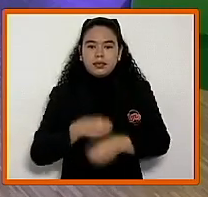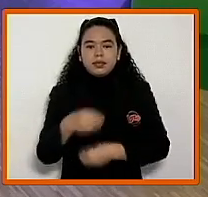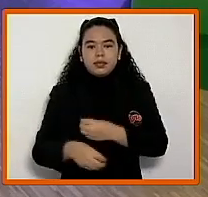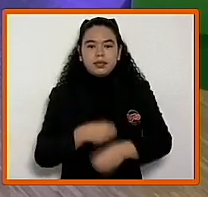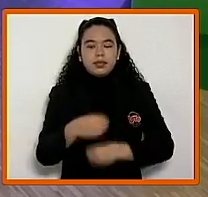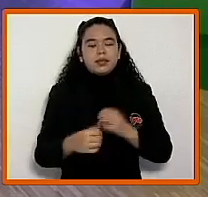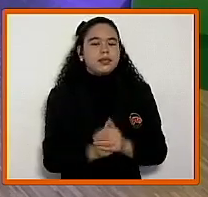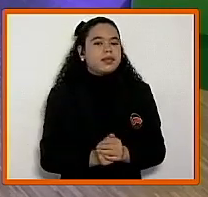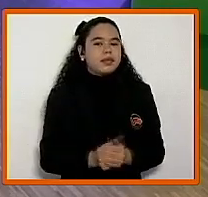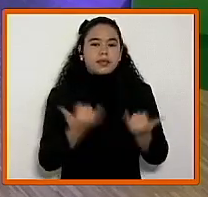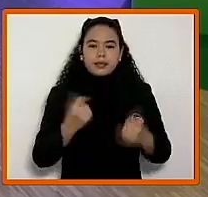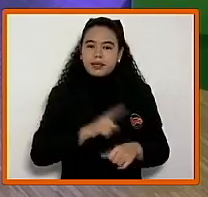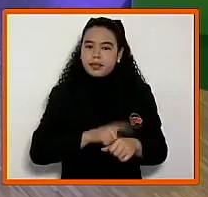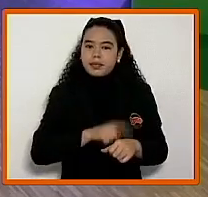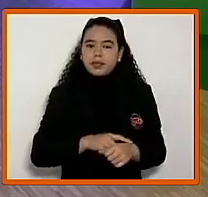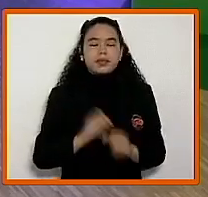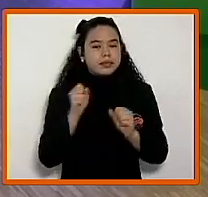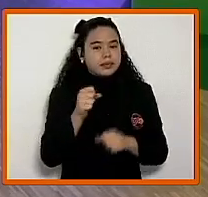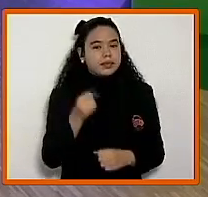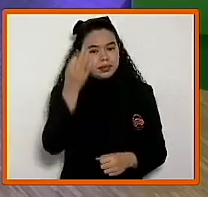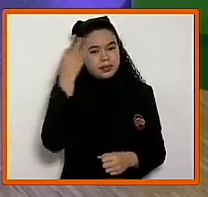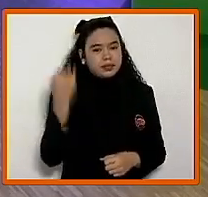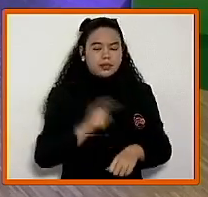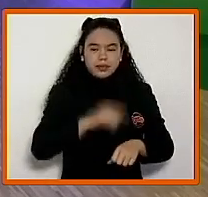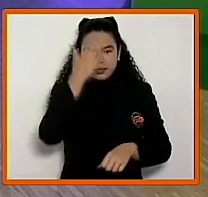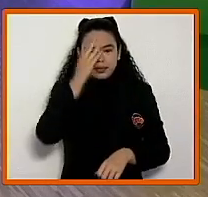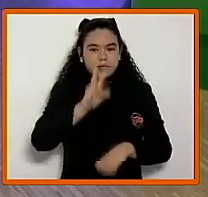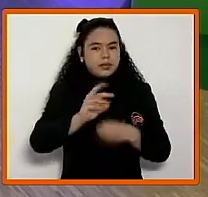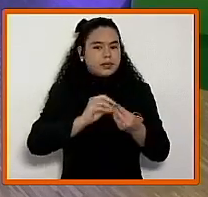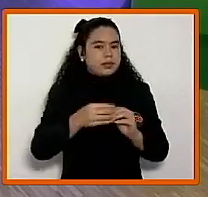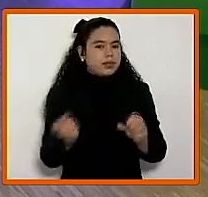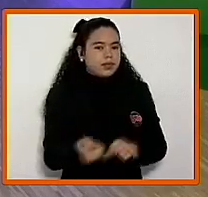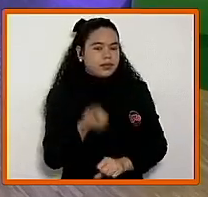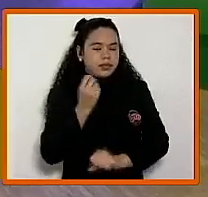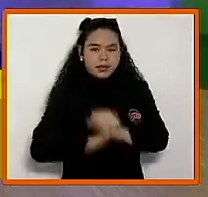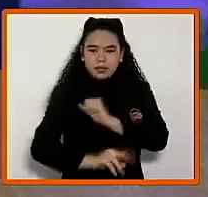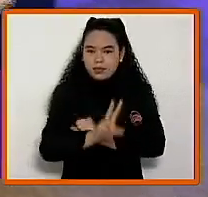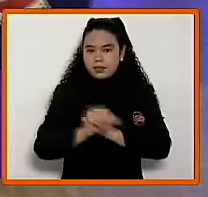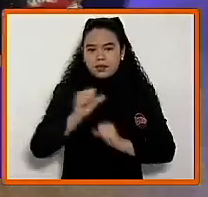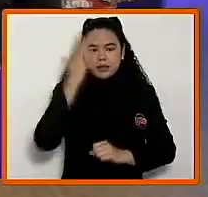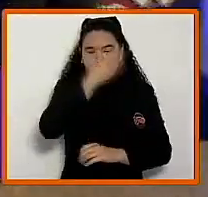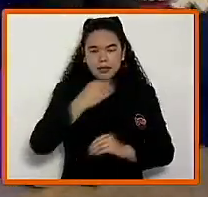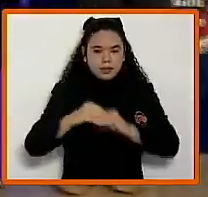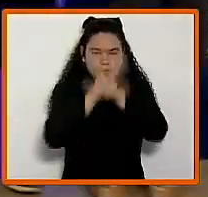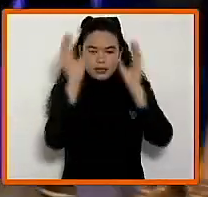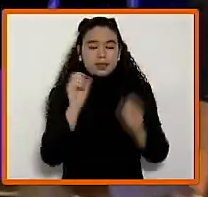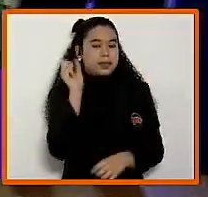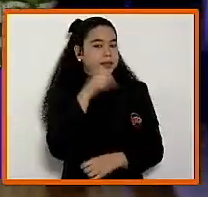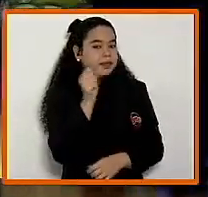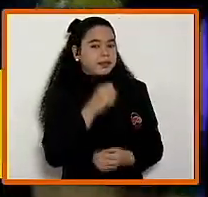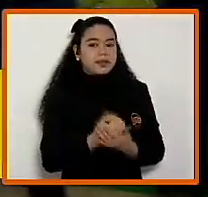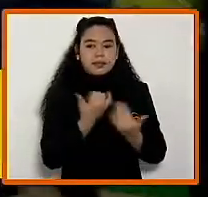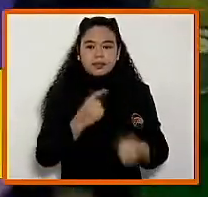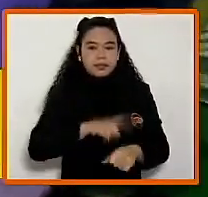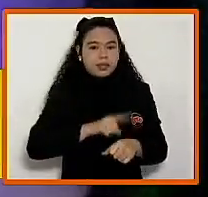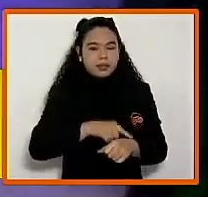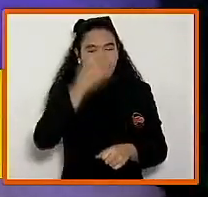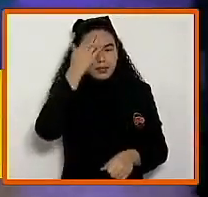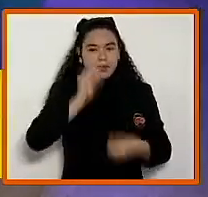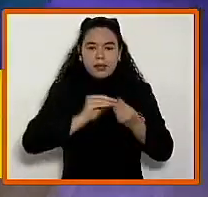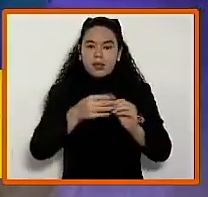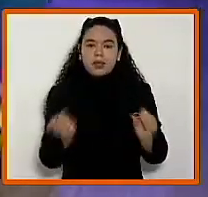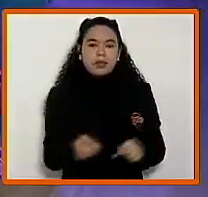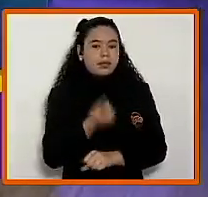nuestros juegos. Ahora sí, Francini, llegó un momento de conocer tus dos números favorecidos en Premiados en esta linda mañana. Así es, Madeline. Vamos a conocer tus números ganadores